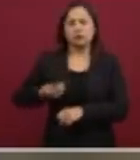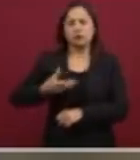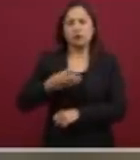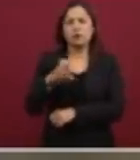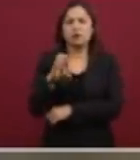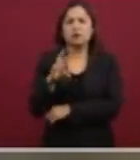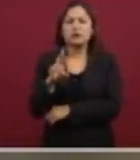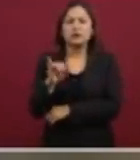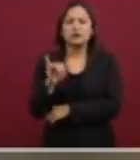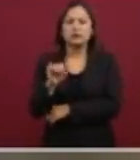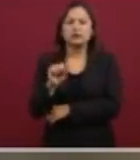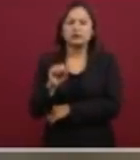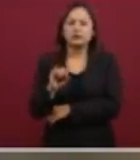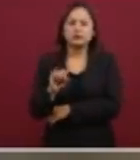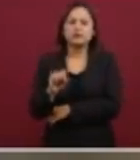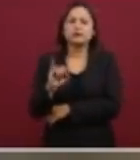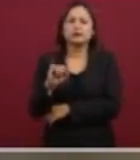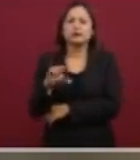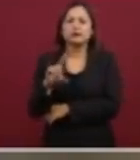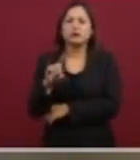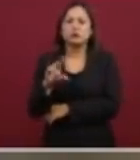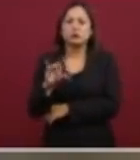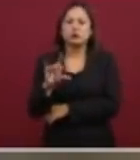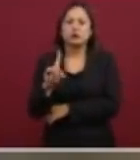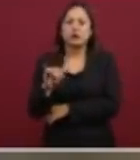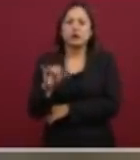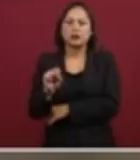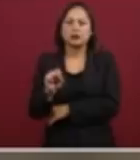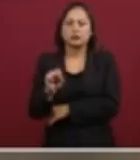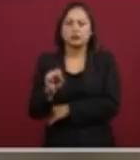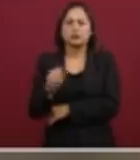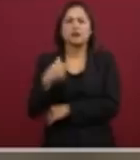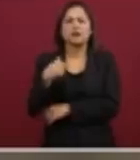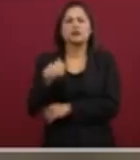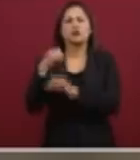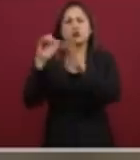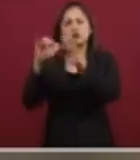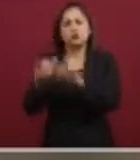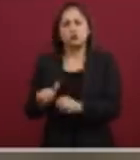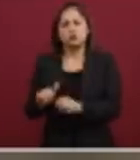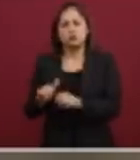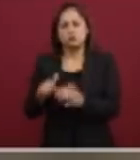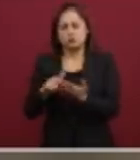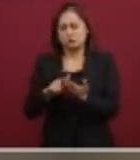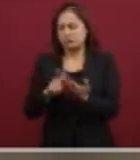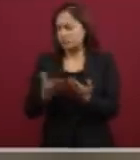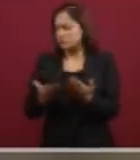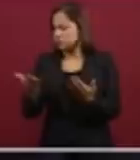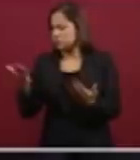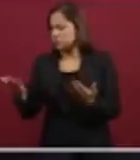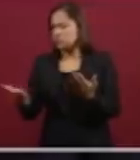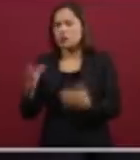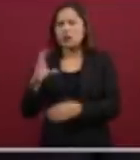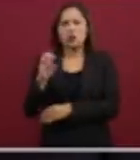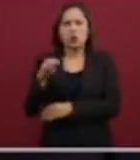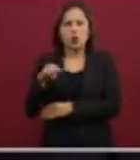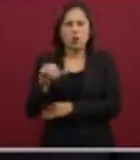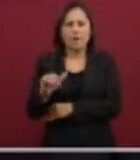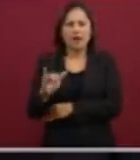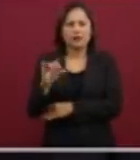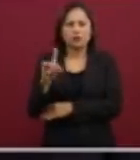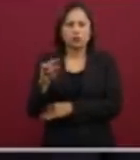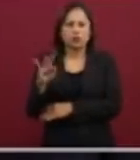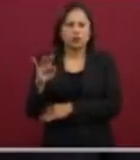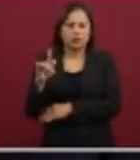Inducidas y las comparé con aquello de coma inducido. Ocurrió con la